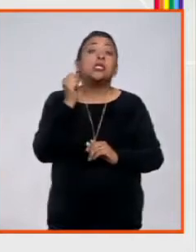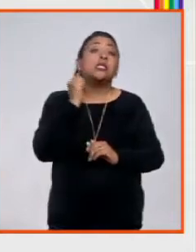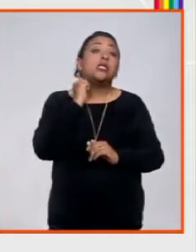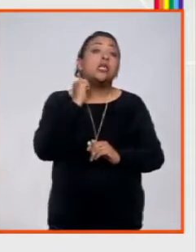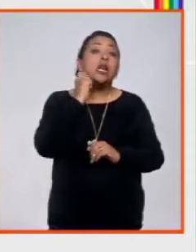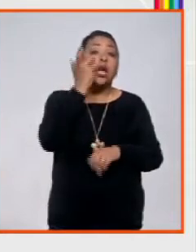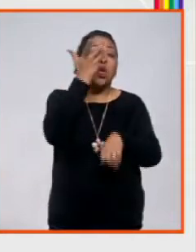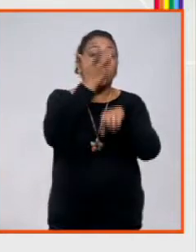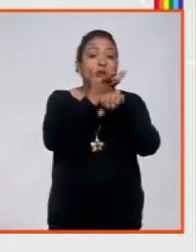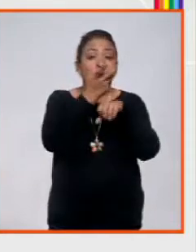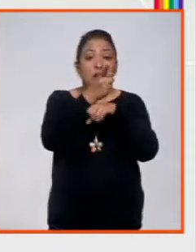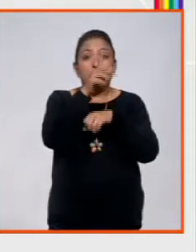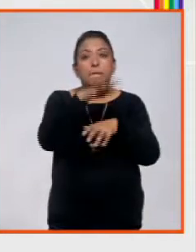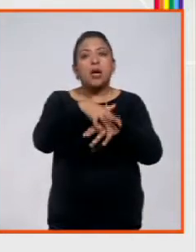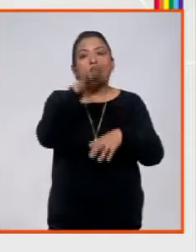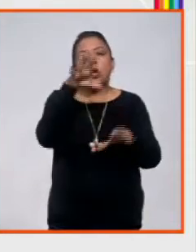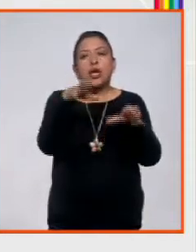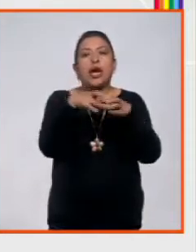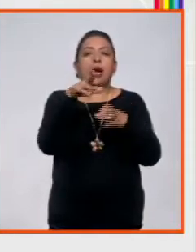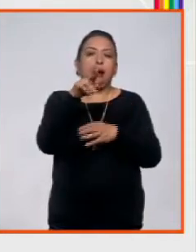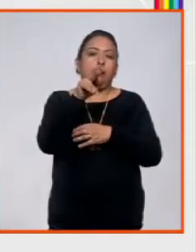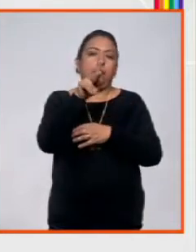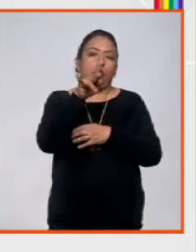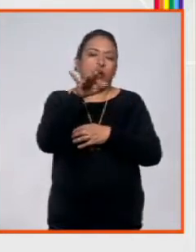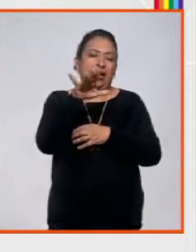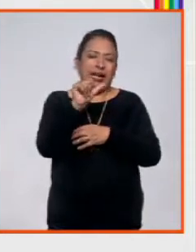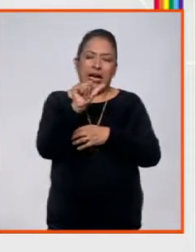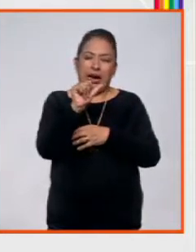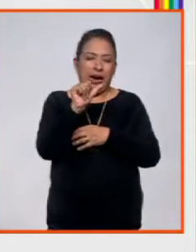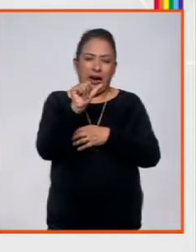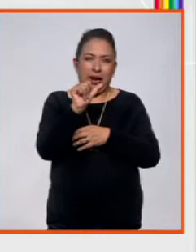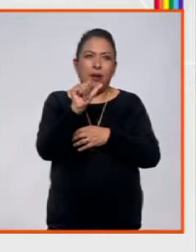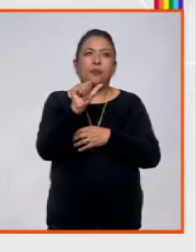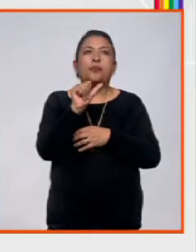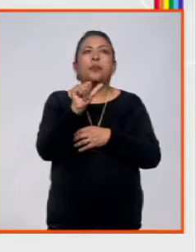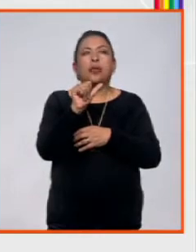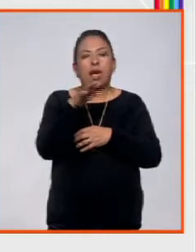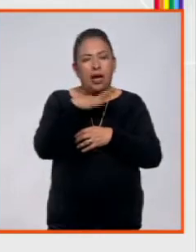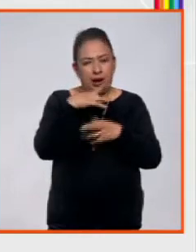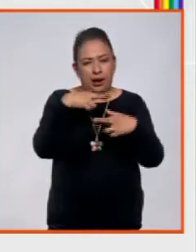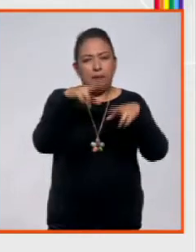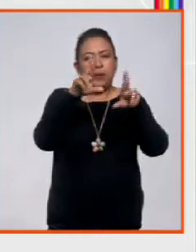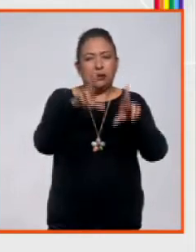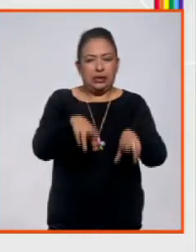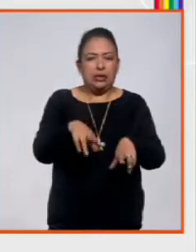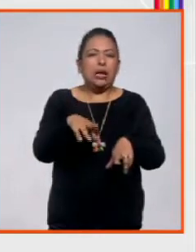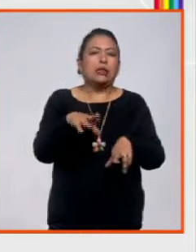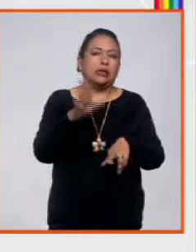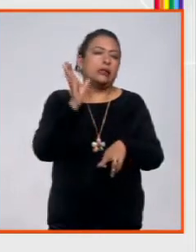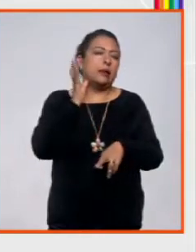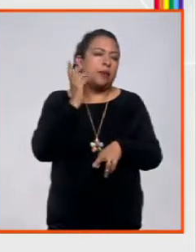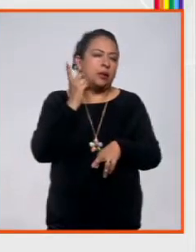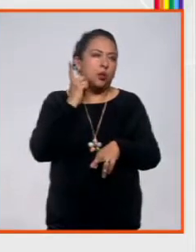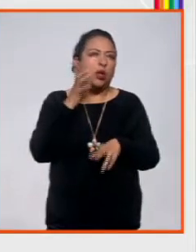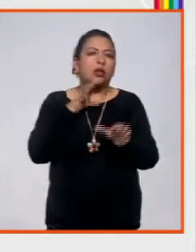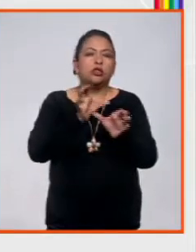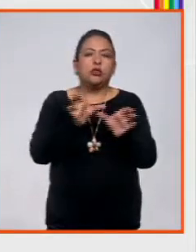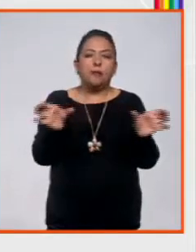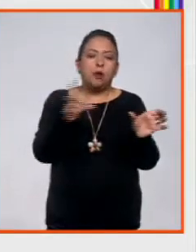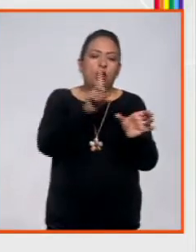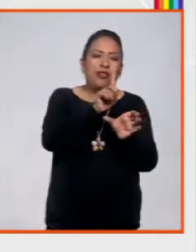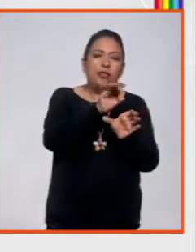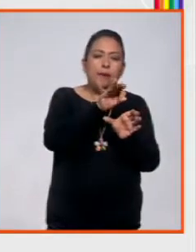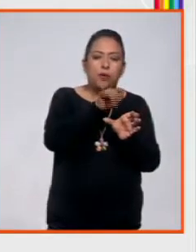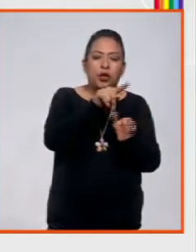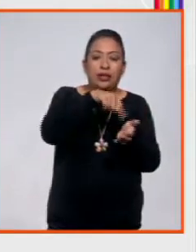estadounidense donde sigue siendo mayoría republicana no básicamente en la cámara de representantes donde está esta división de los demócratas